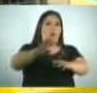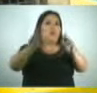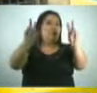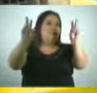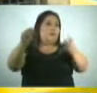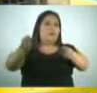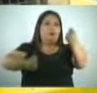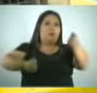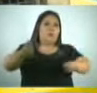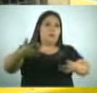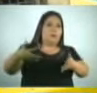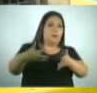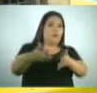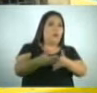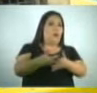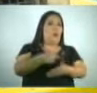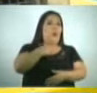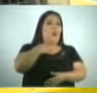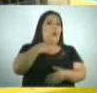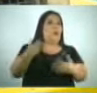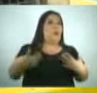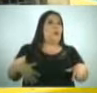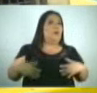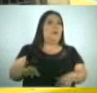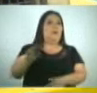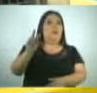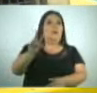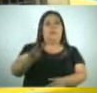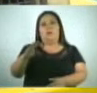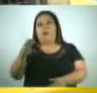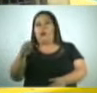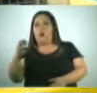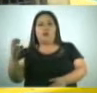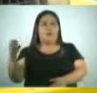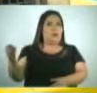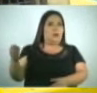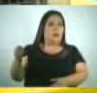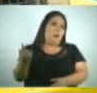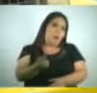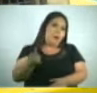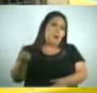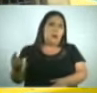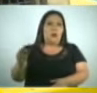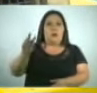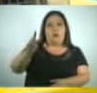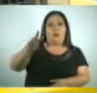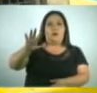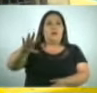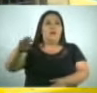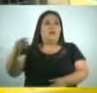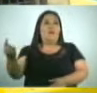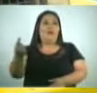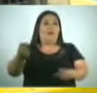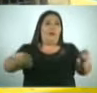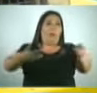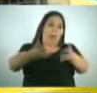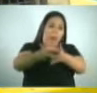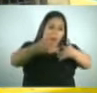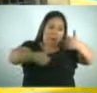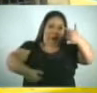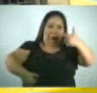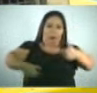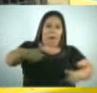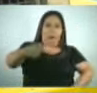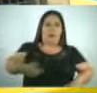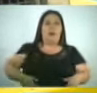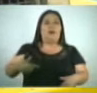tránsito. Casi nos dejan un total de unos 200 o 250 personas lesionadas en los accidentes de tránsito. Por eso es que nosotros